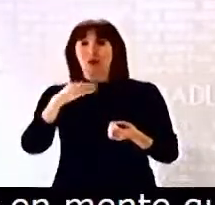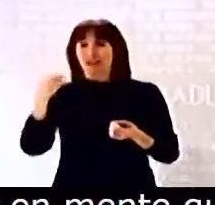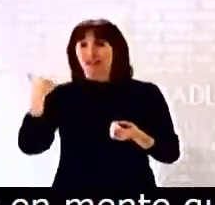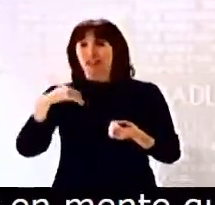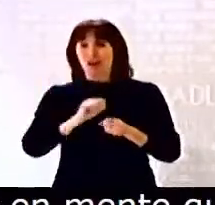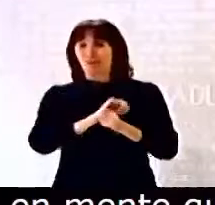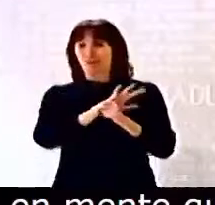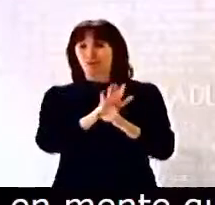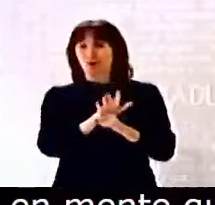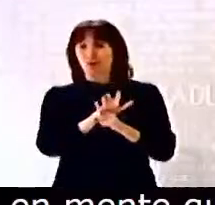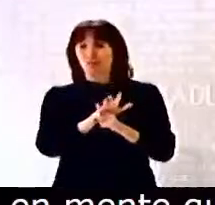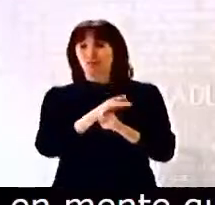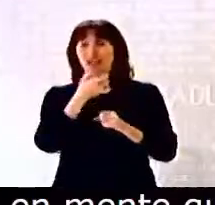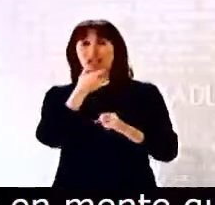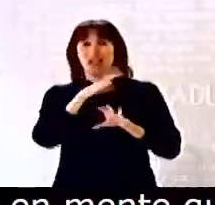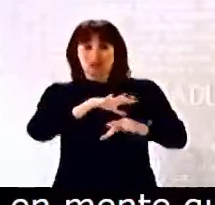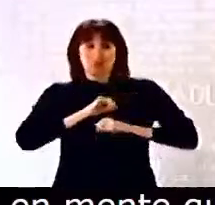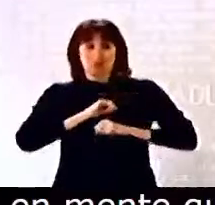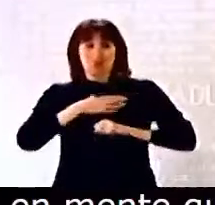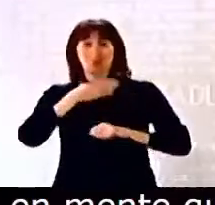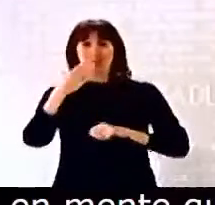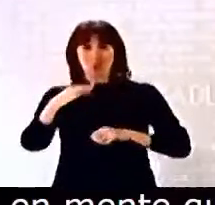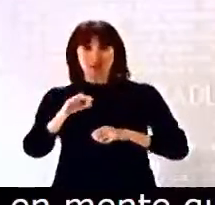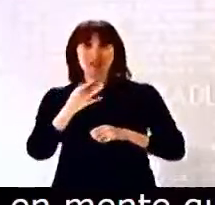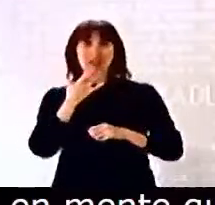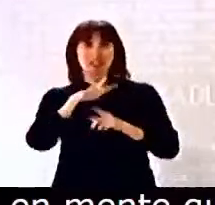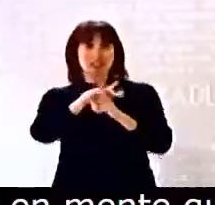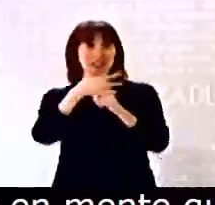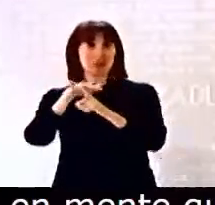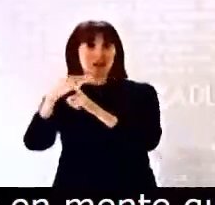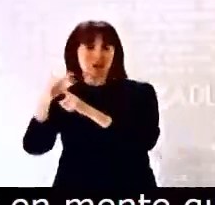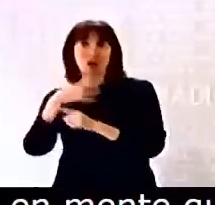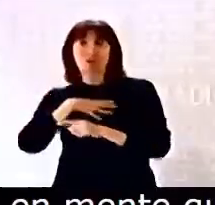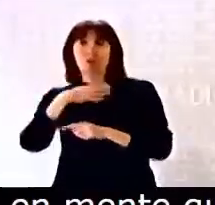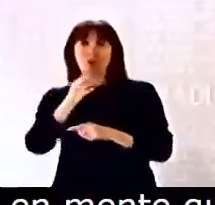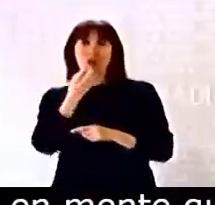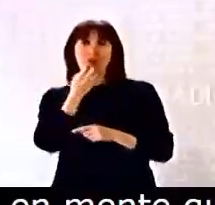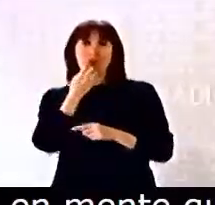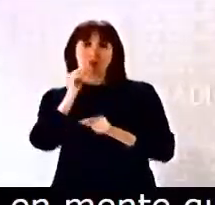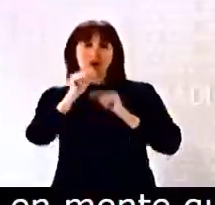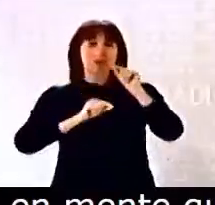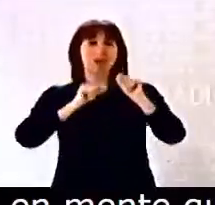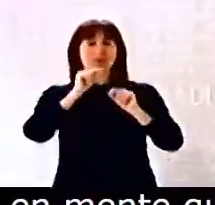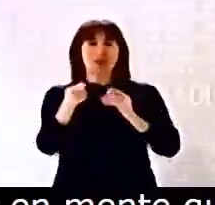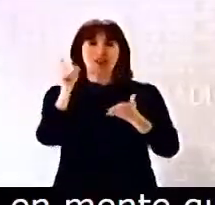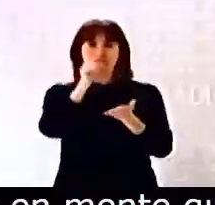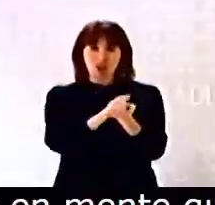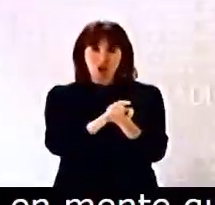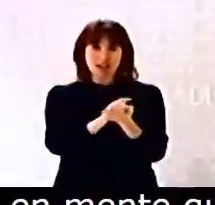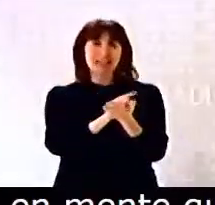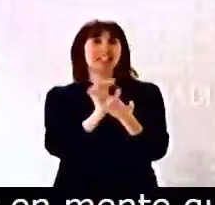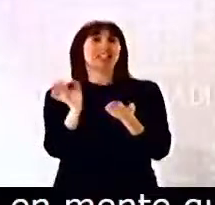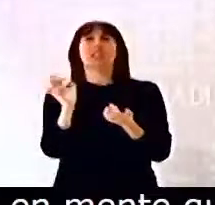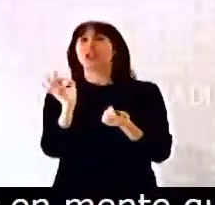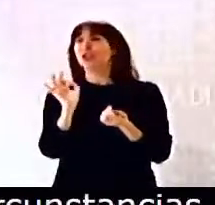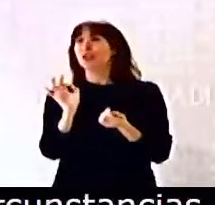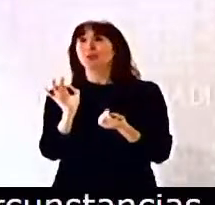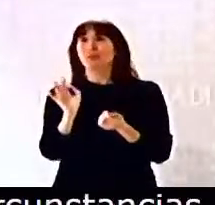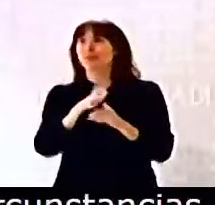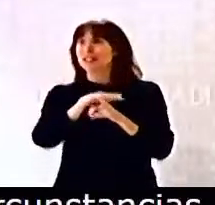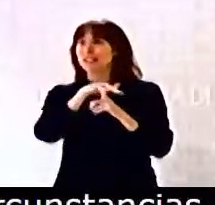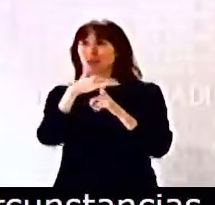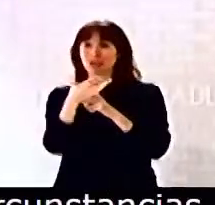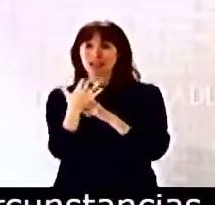variante británica ante determinadas circunstancias, como pueden ser reinfecciones o como pueden ser